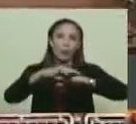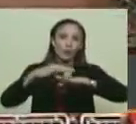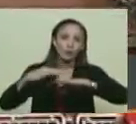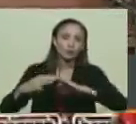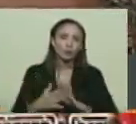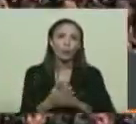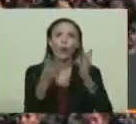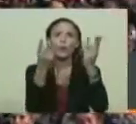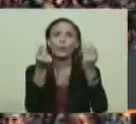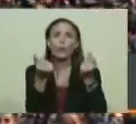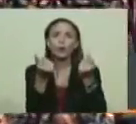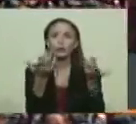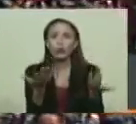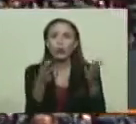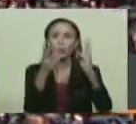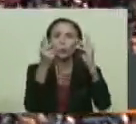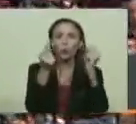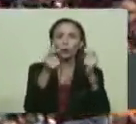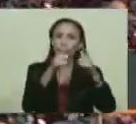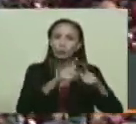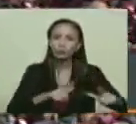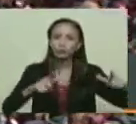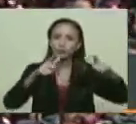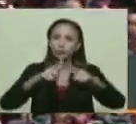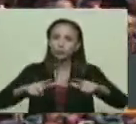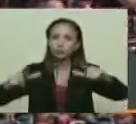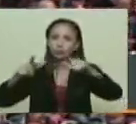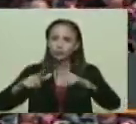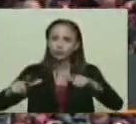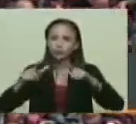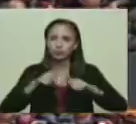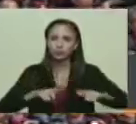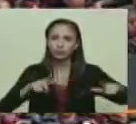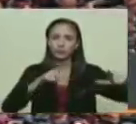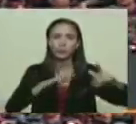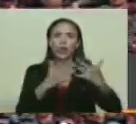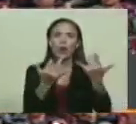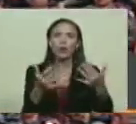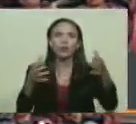¿Cuántos cuadrantes de paz a nivel nacional? Repite.